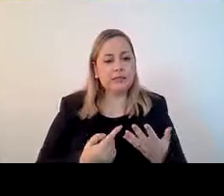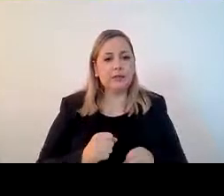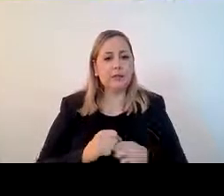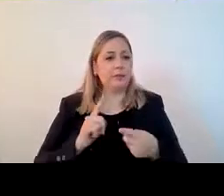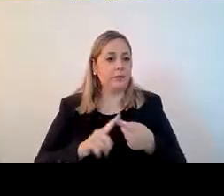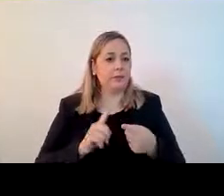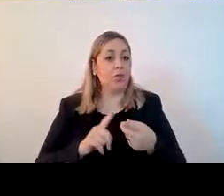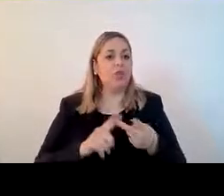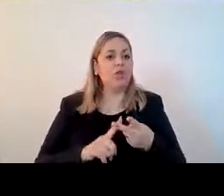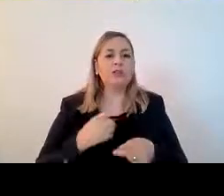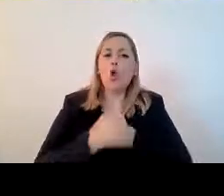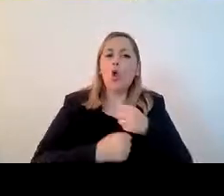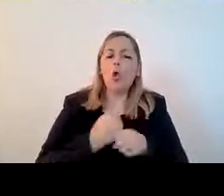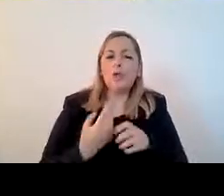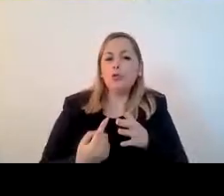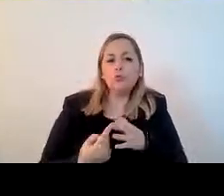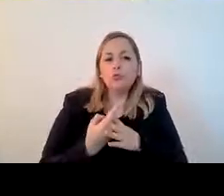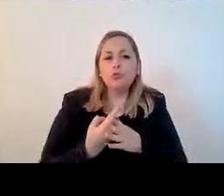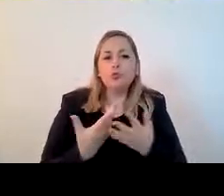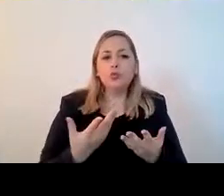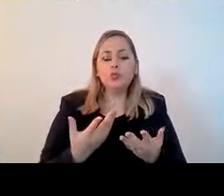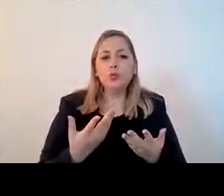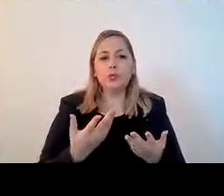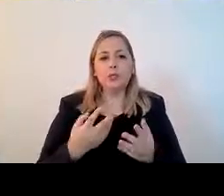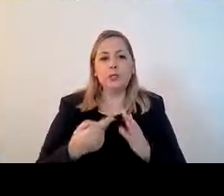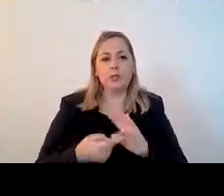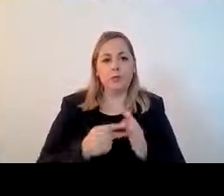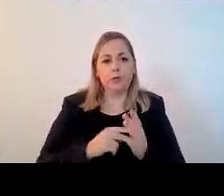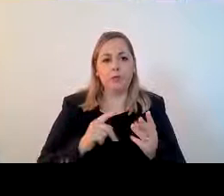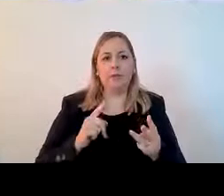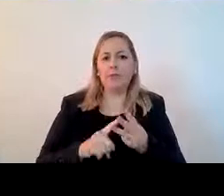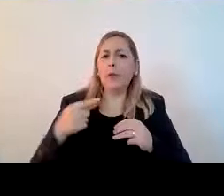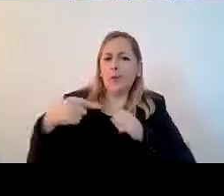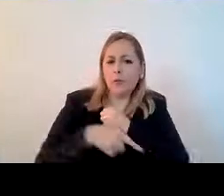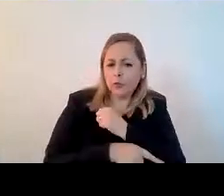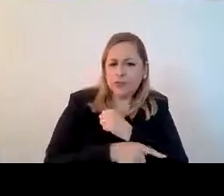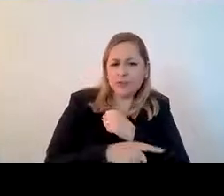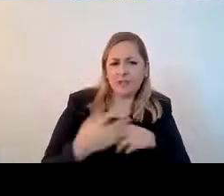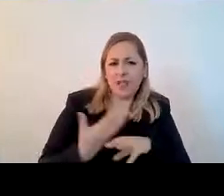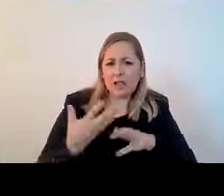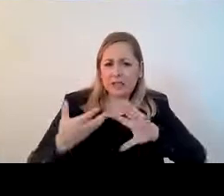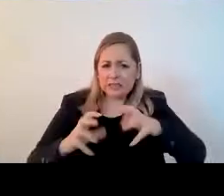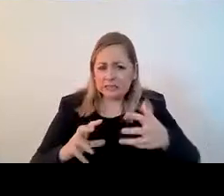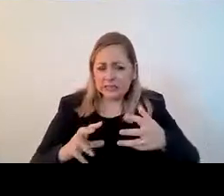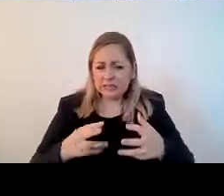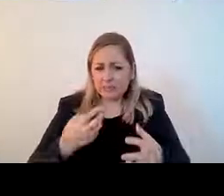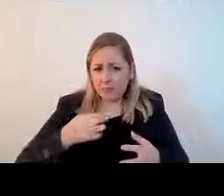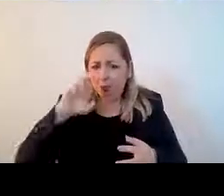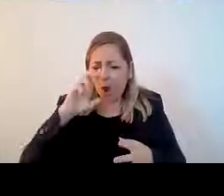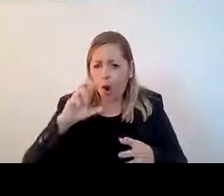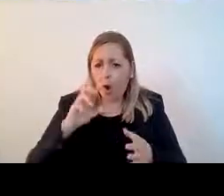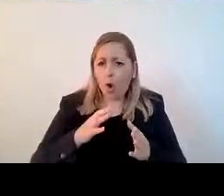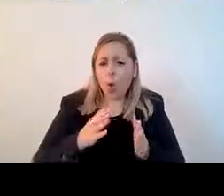trastorno, cuál es la profundidad del síntoma a través de las situaciones. ¿Genera crisis graves, medianas,